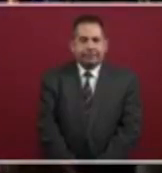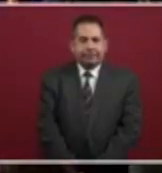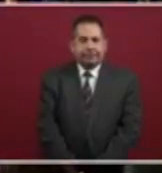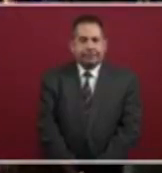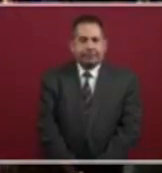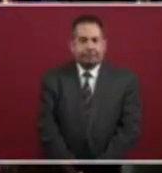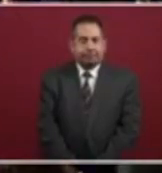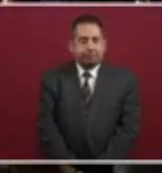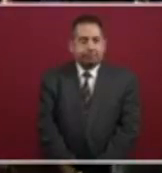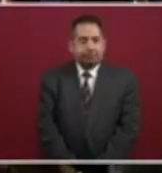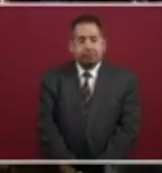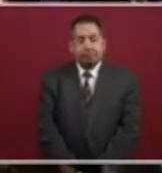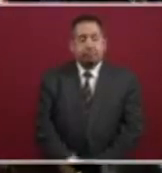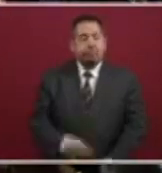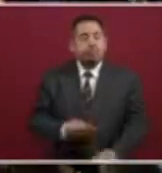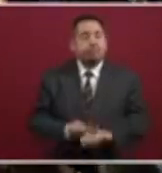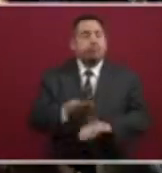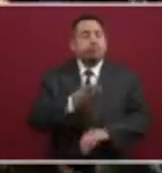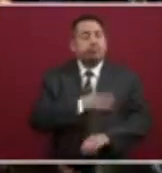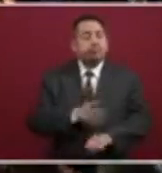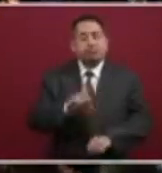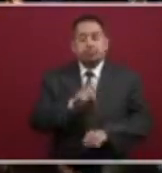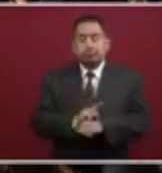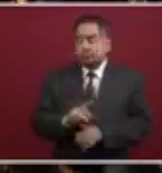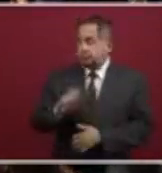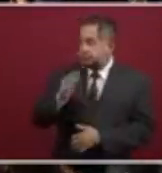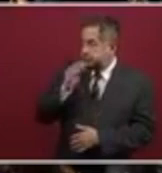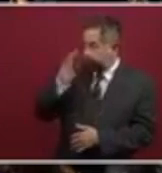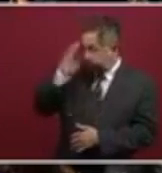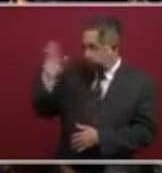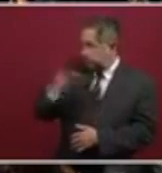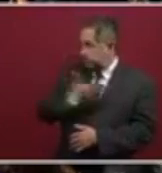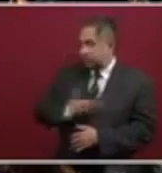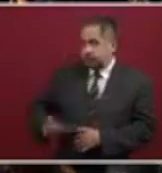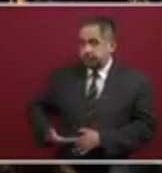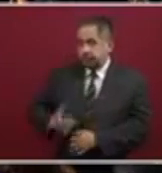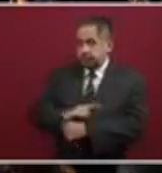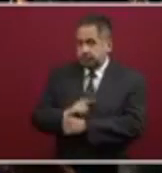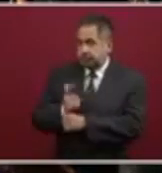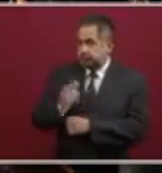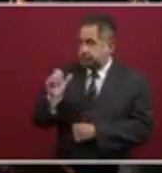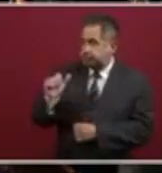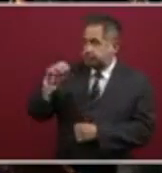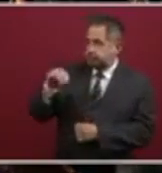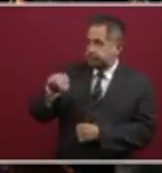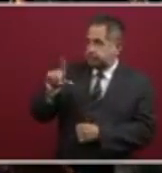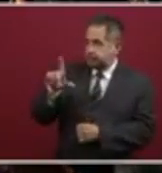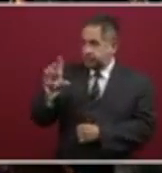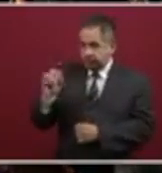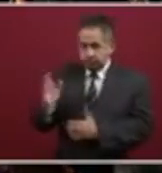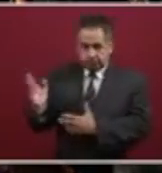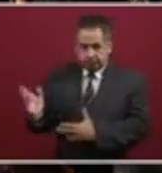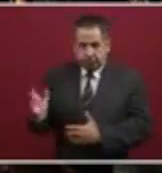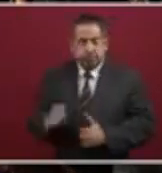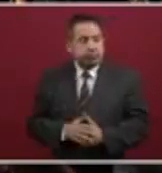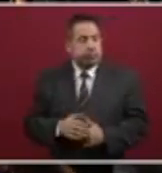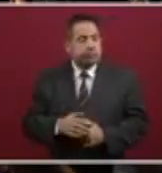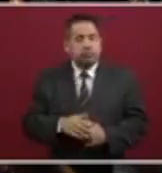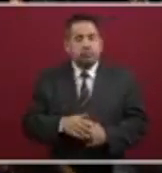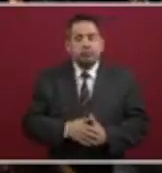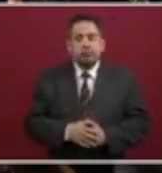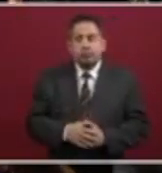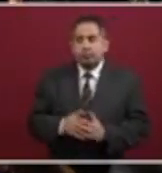Muy buenos días a todas y a todos, señor presidente de la República, licenciado Andrés Manuel López Obrador, señora